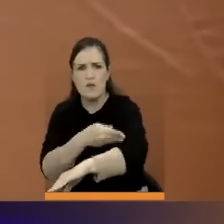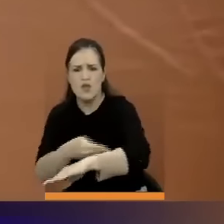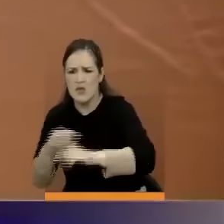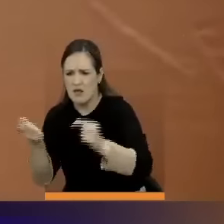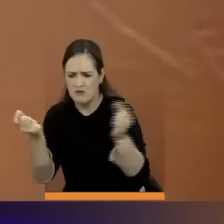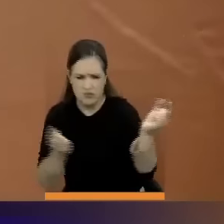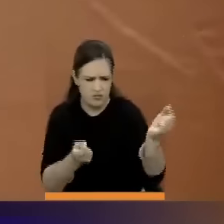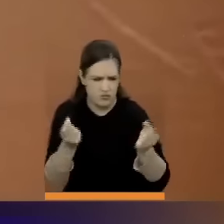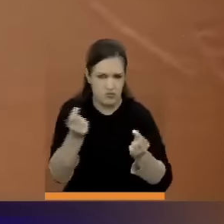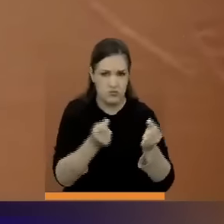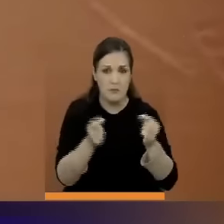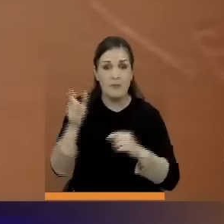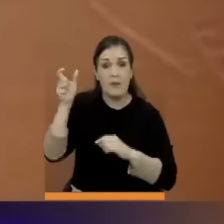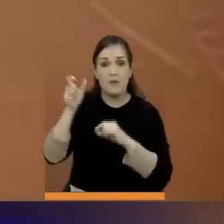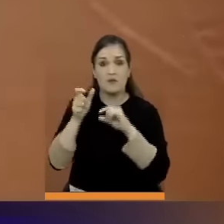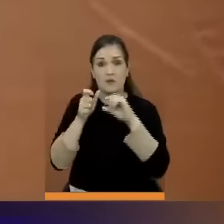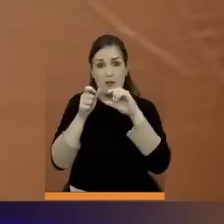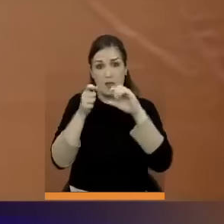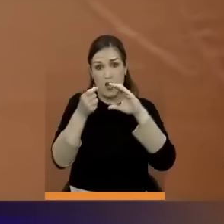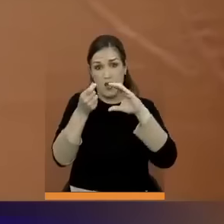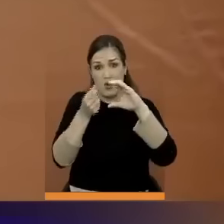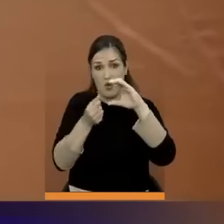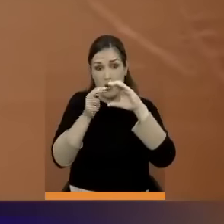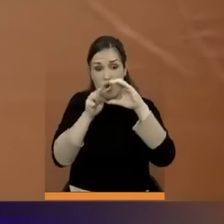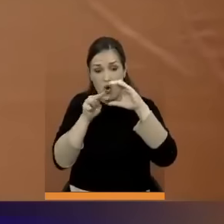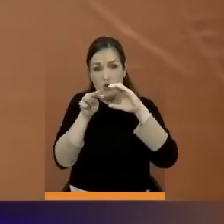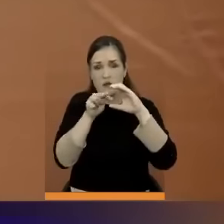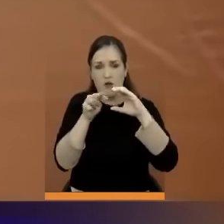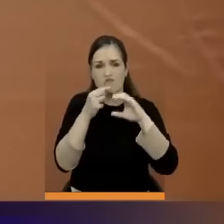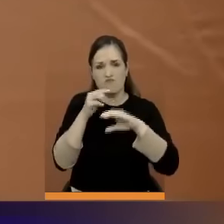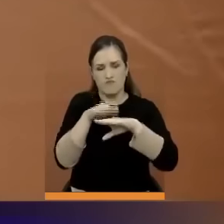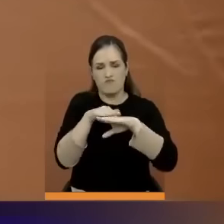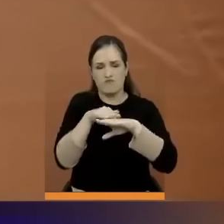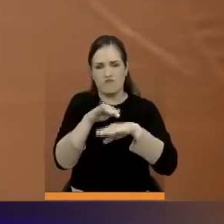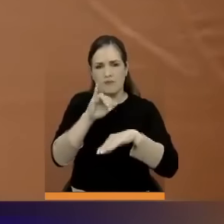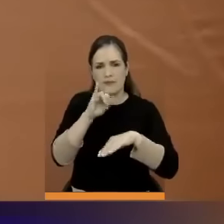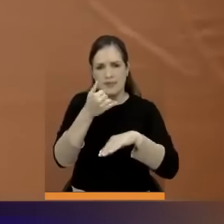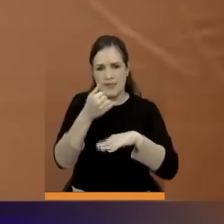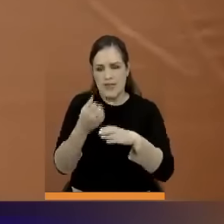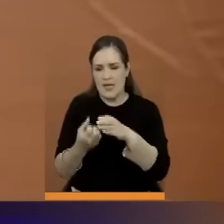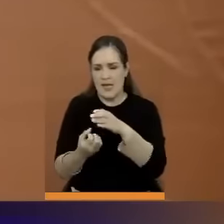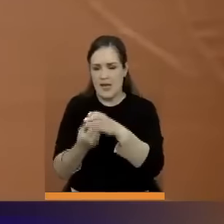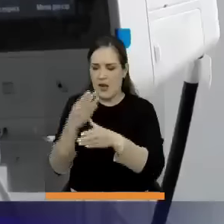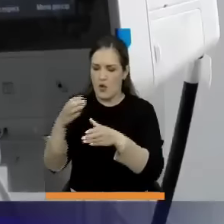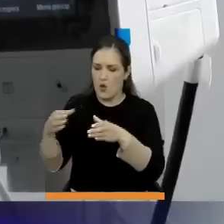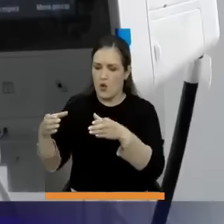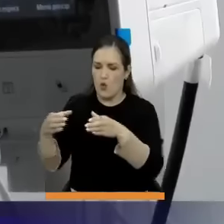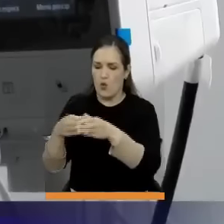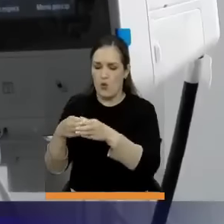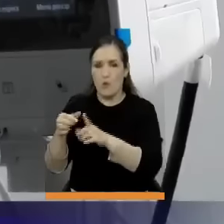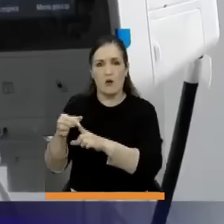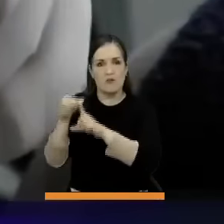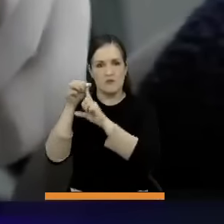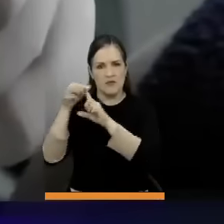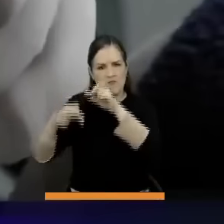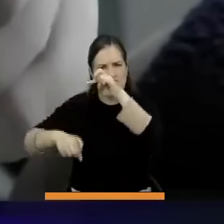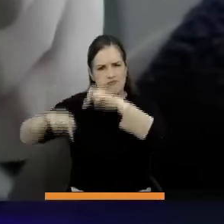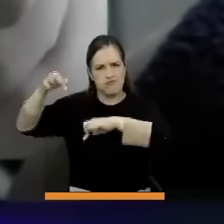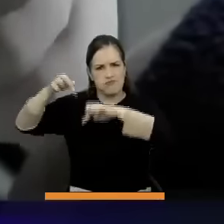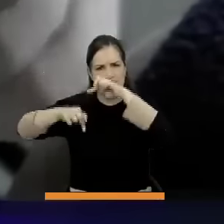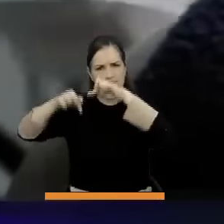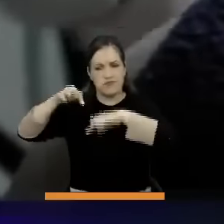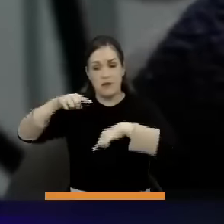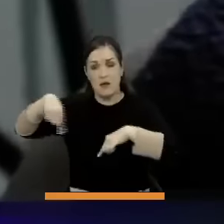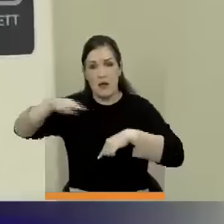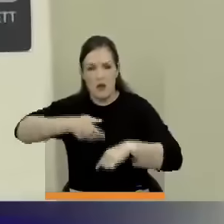Contralor General Carlos Rodríguez anunció la creación de un grupo élite denominado Ruta del Dinero de la Salud, con el objetivo